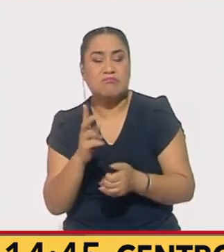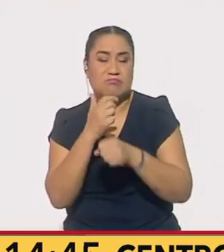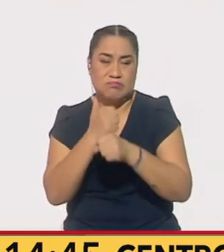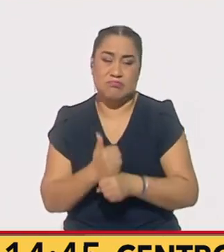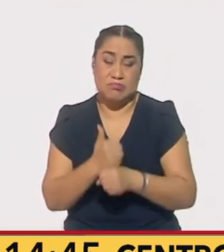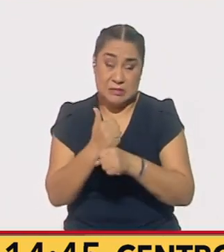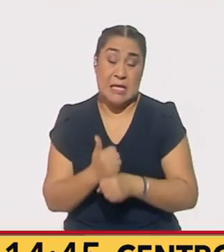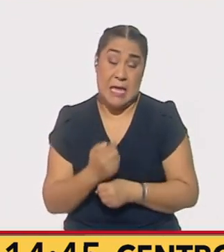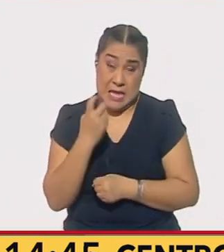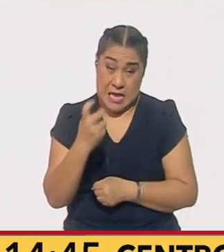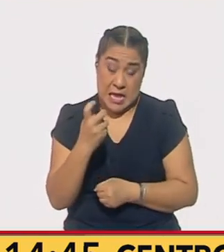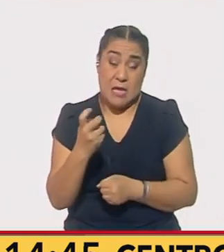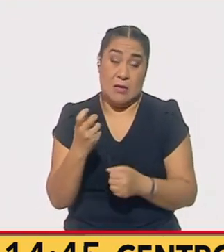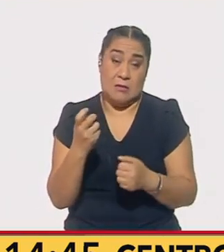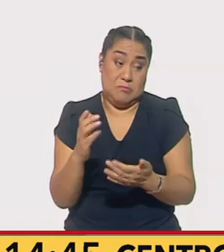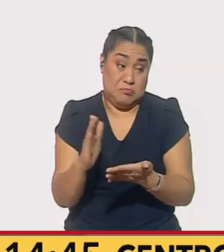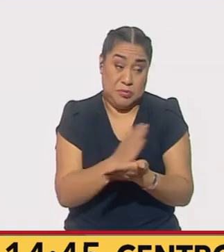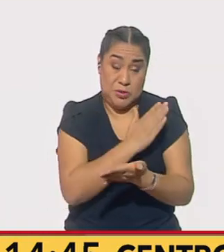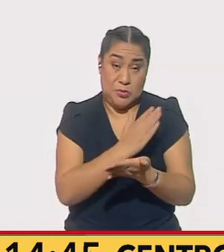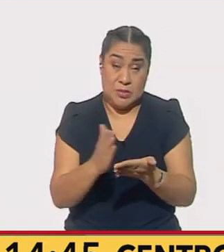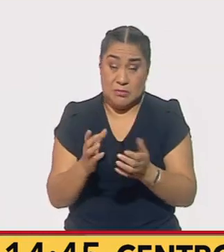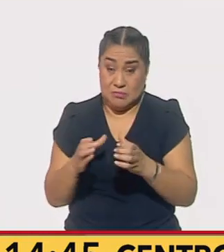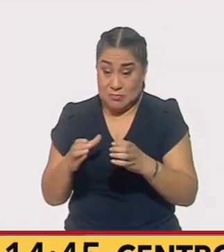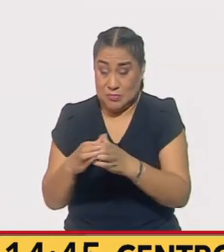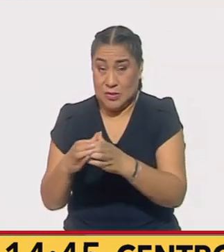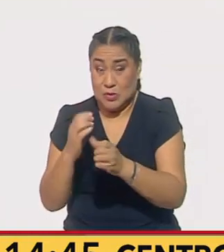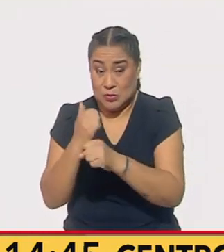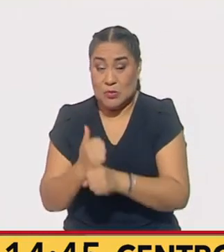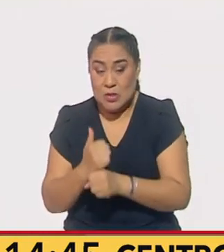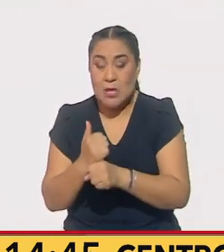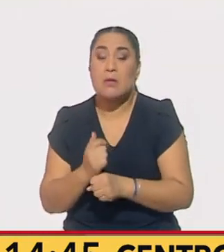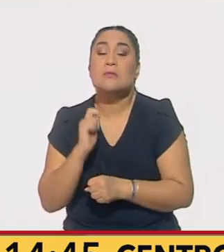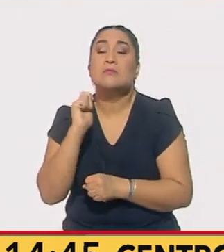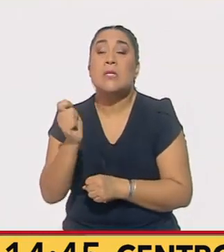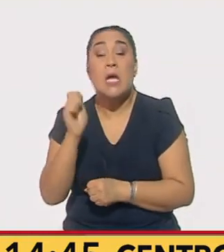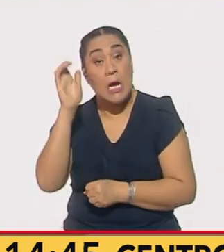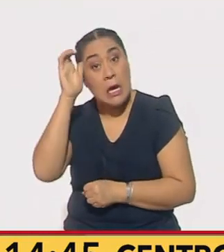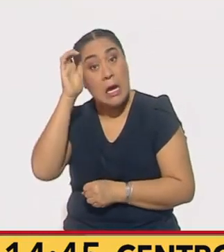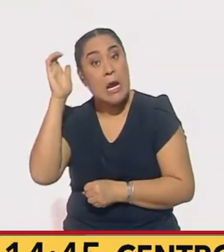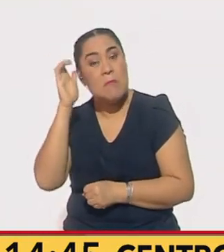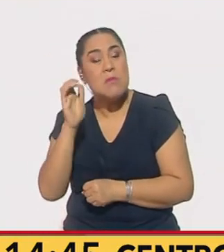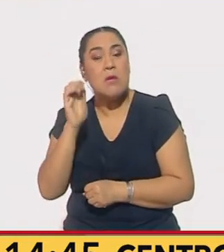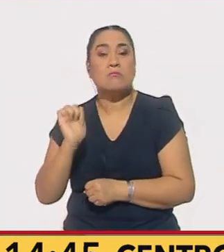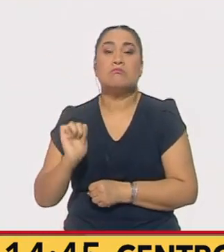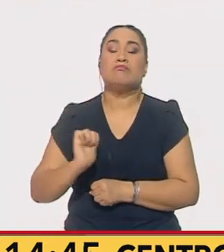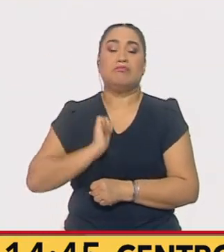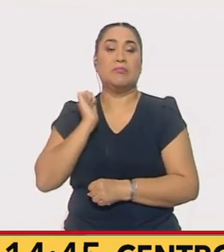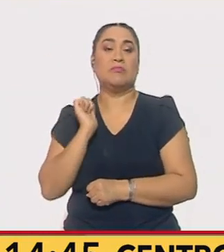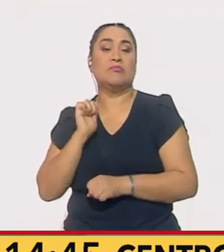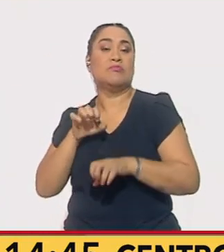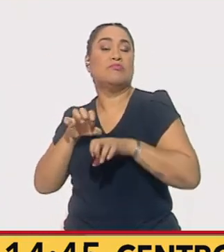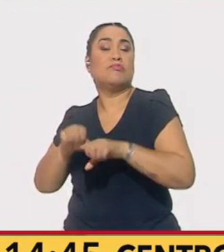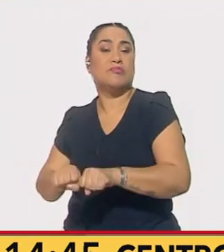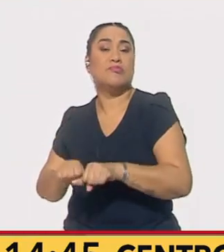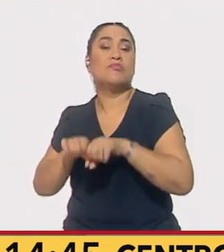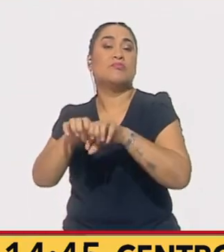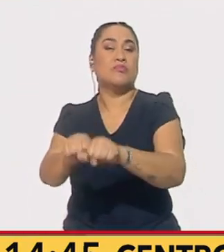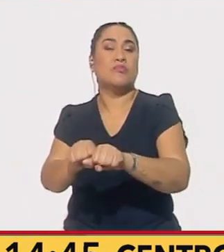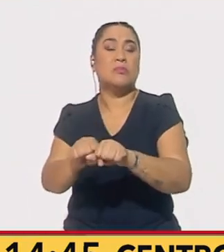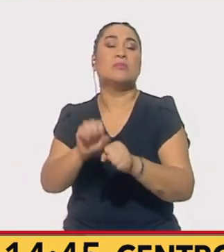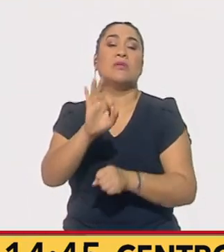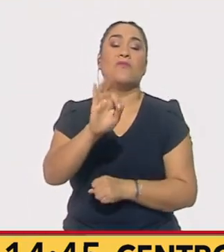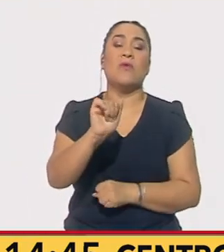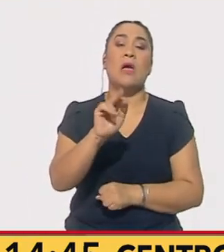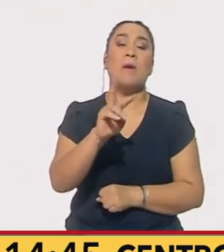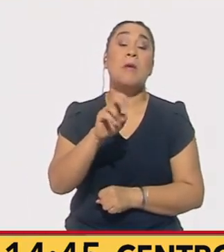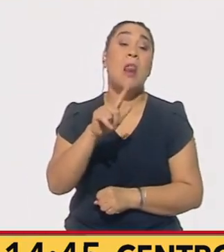esa marginación social, pues el crimen organizado tiene sus bases, particularmente lo que conocemos como las